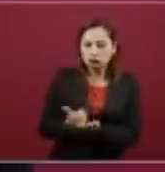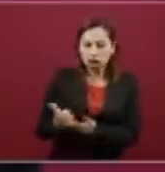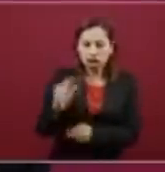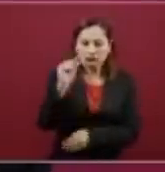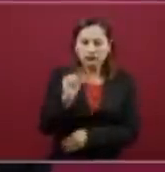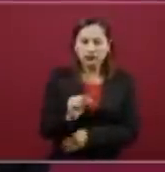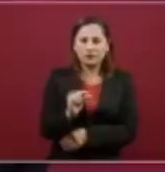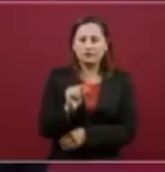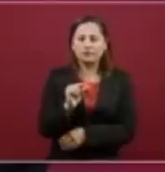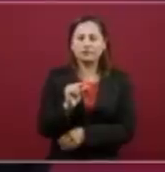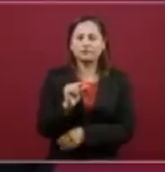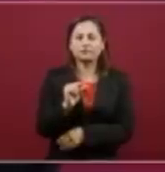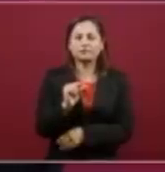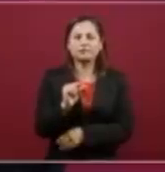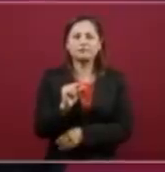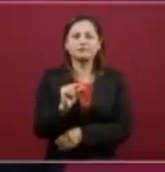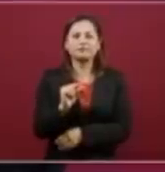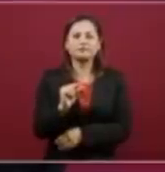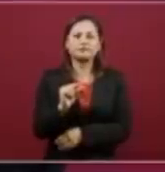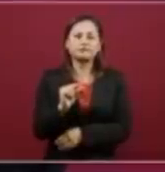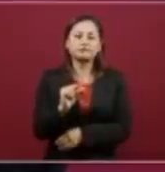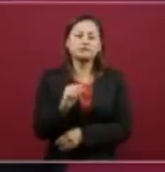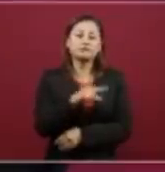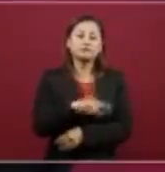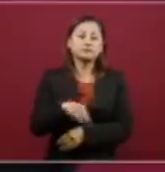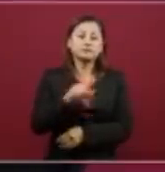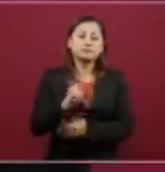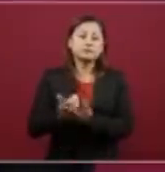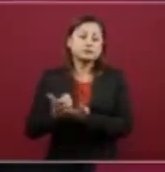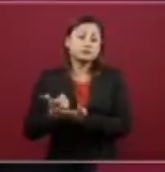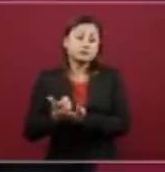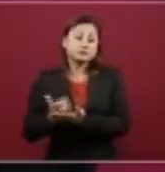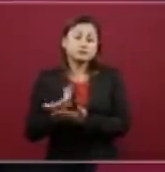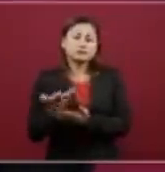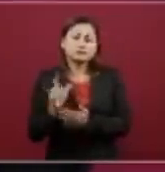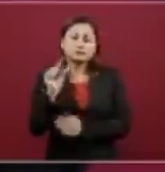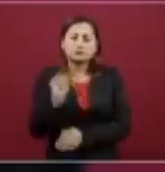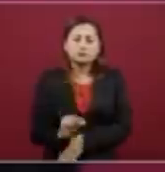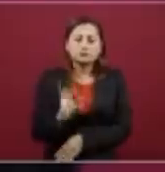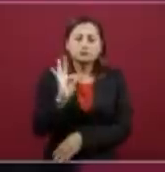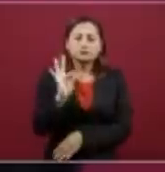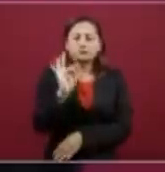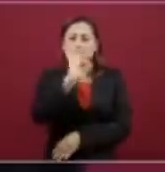Hubo una pérdida de poder adquisitivo del salario de alrededor del 70%.